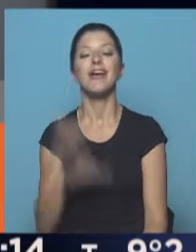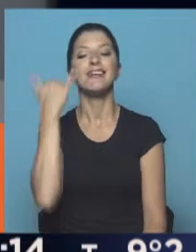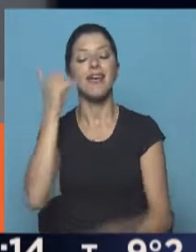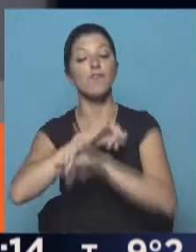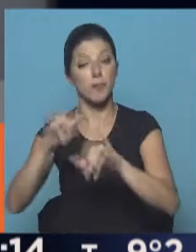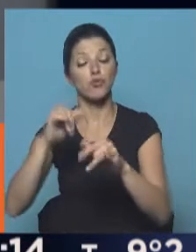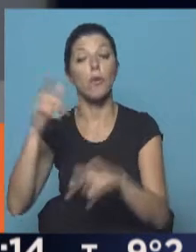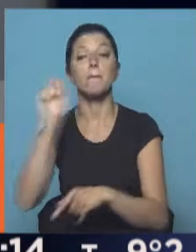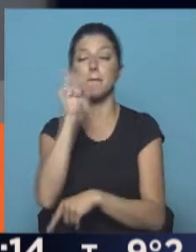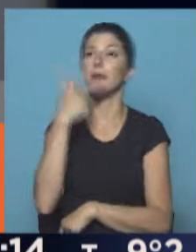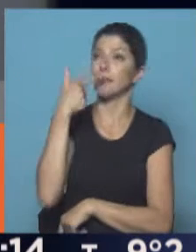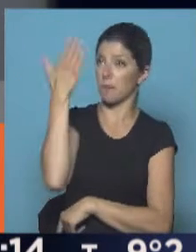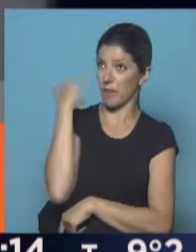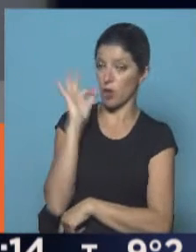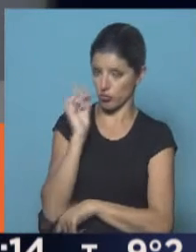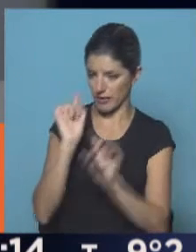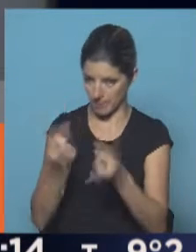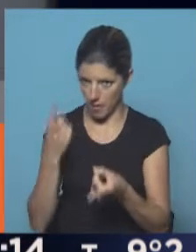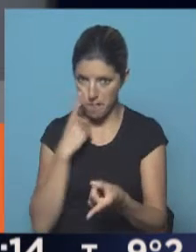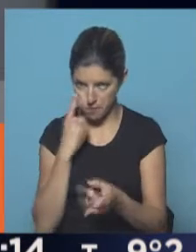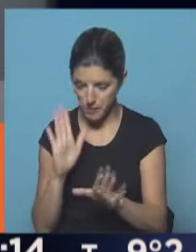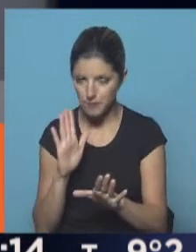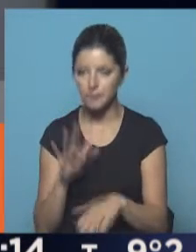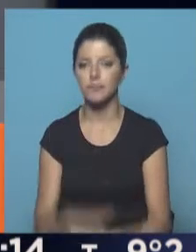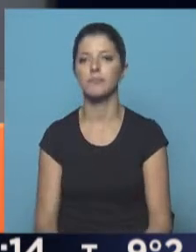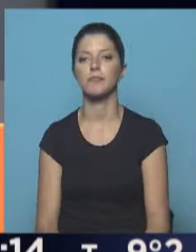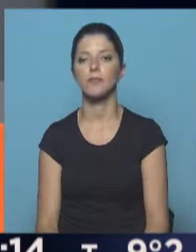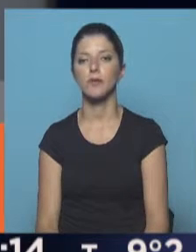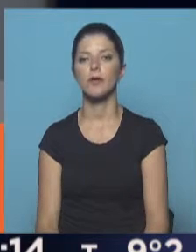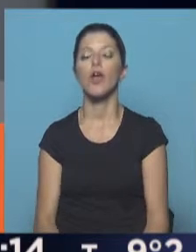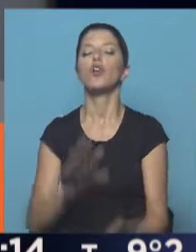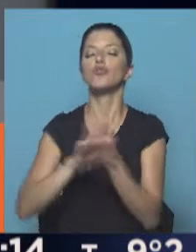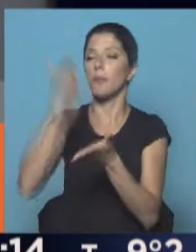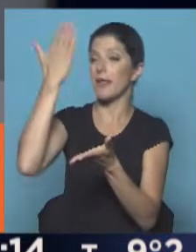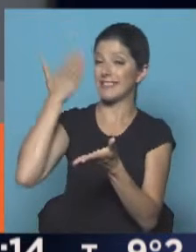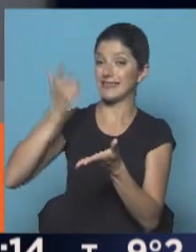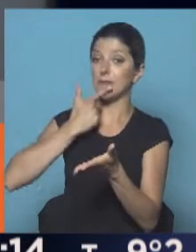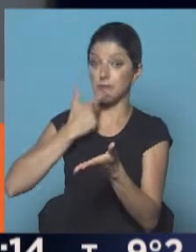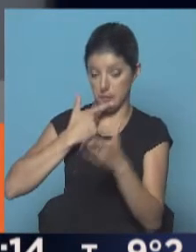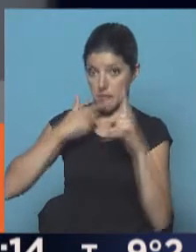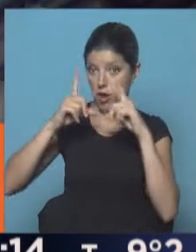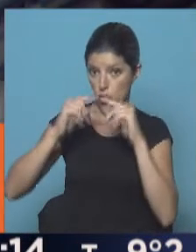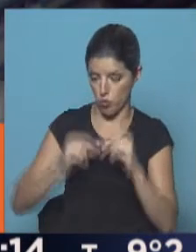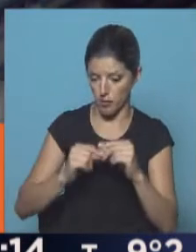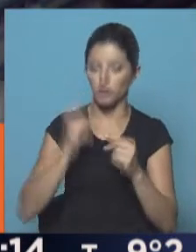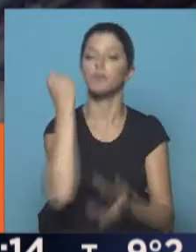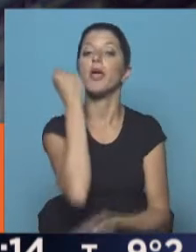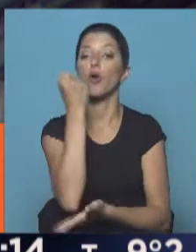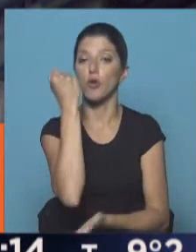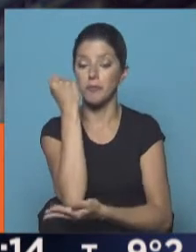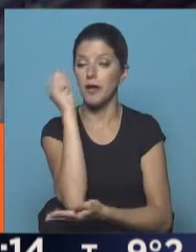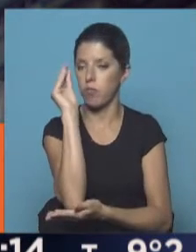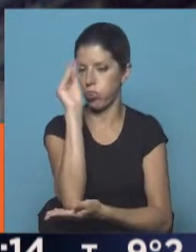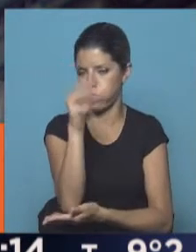y algo de octubre también. En el caso de los datos a septiembre, actividad económica, una